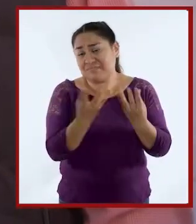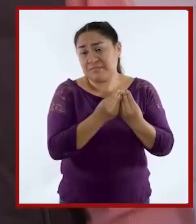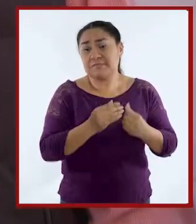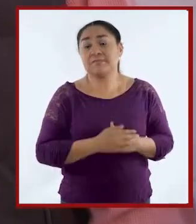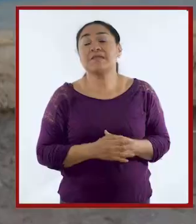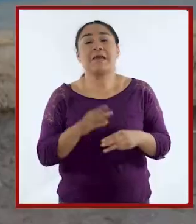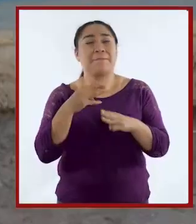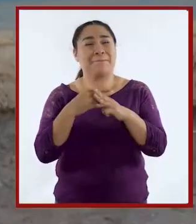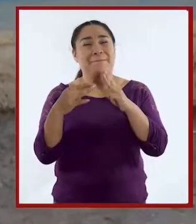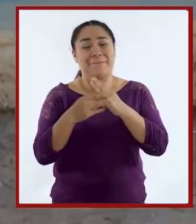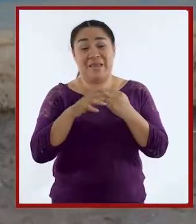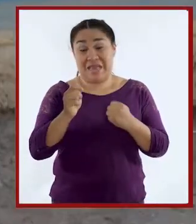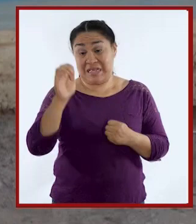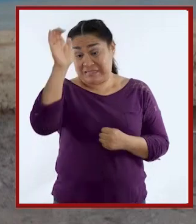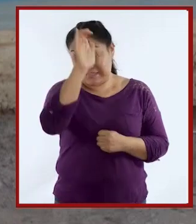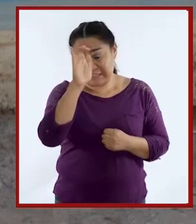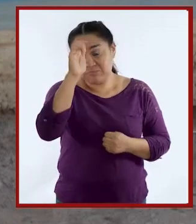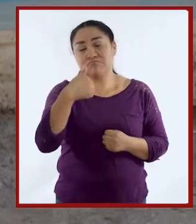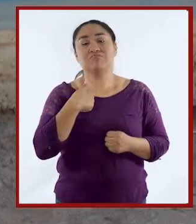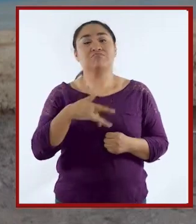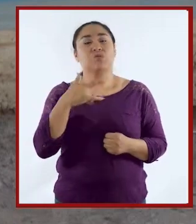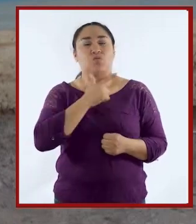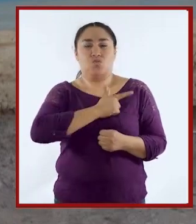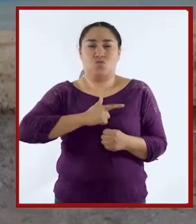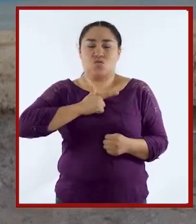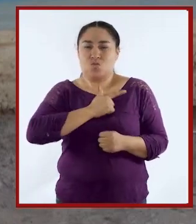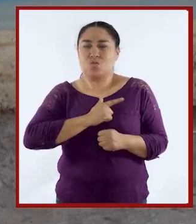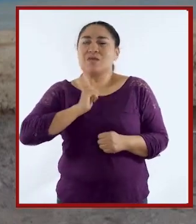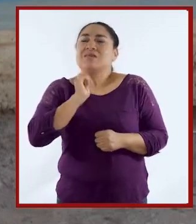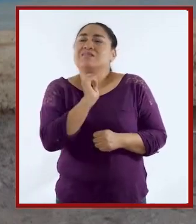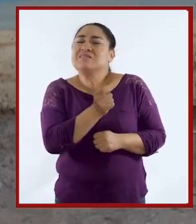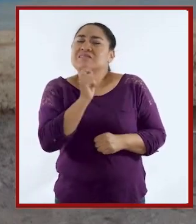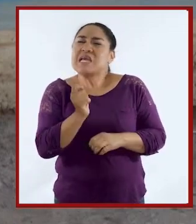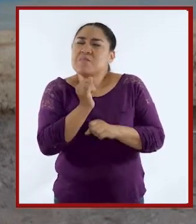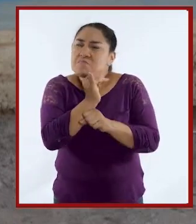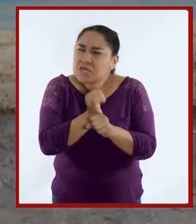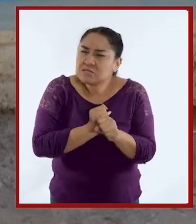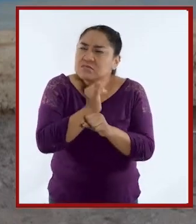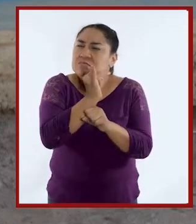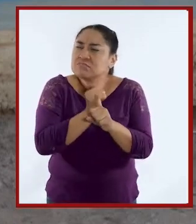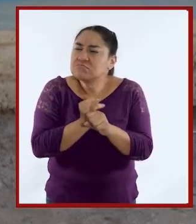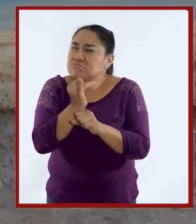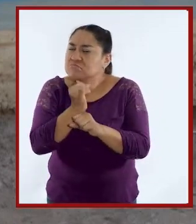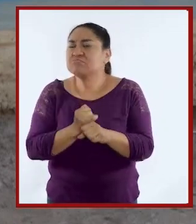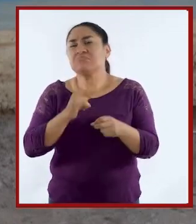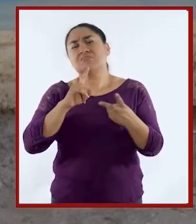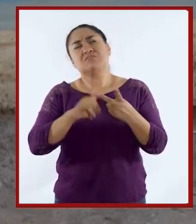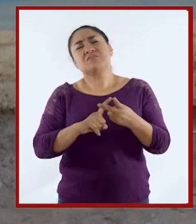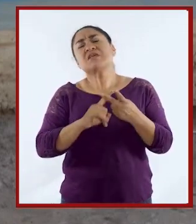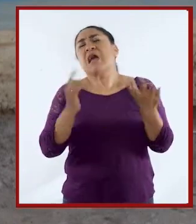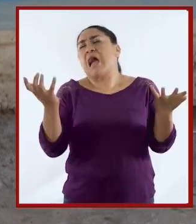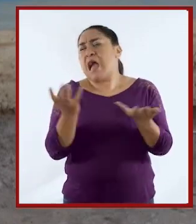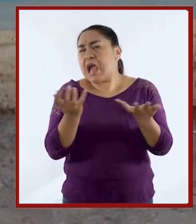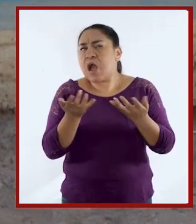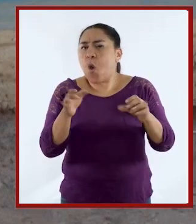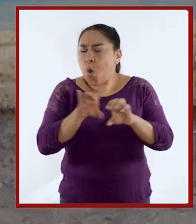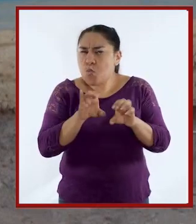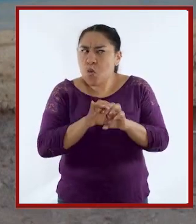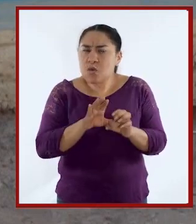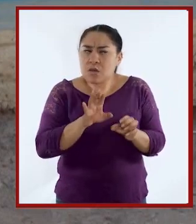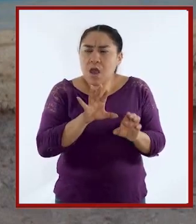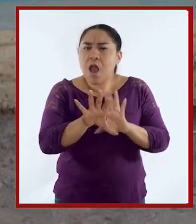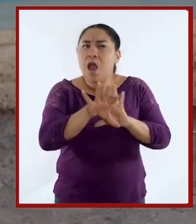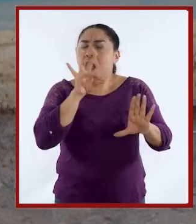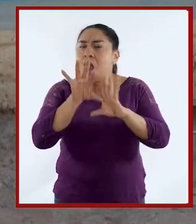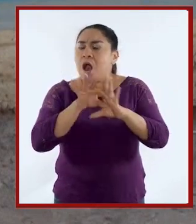estudios. La materia de ciencias me gusta, pues, los problemas de las investigaciones, los problemas que resolvemos